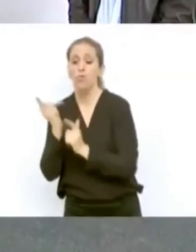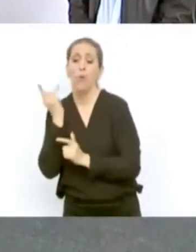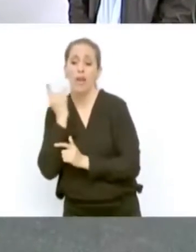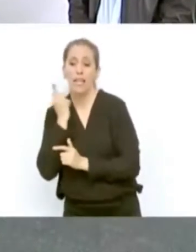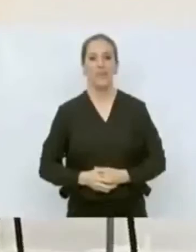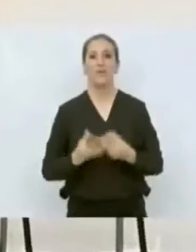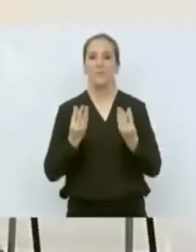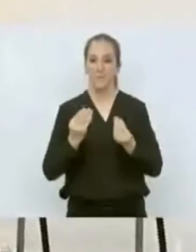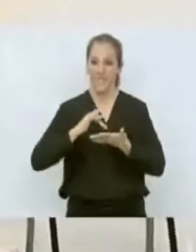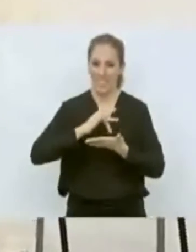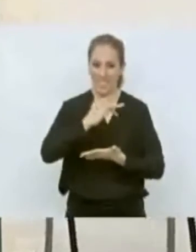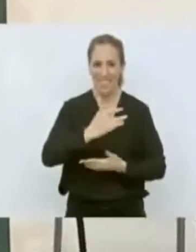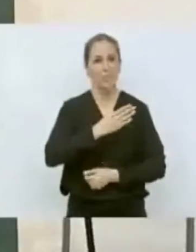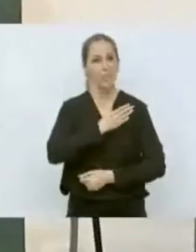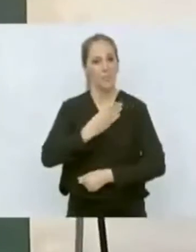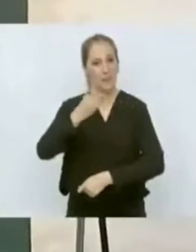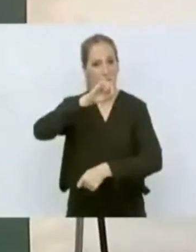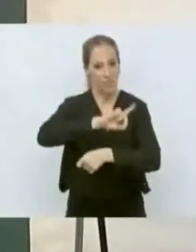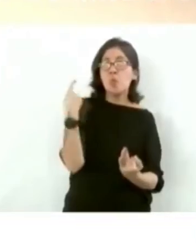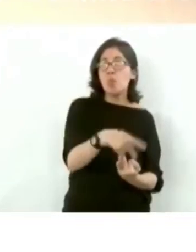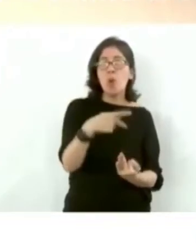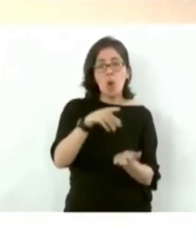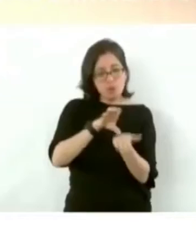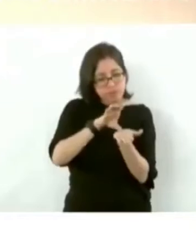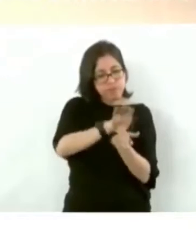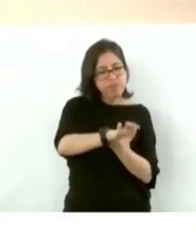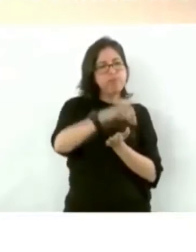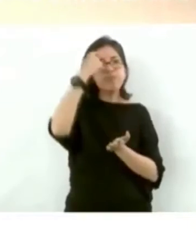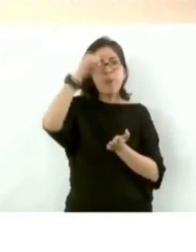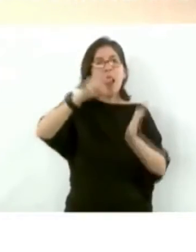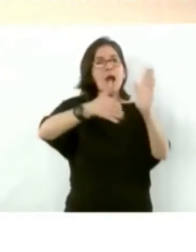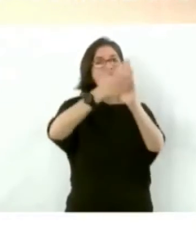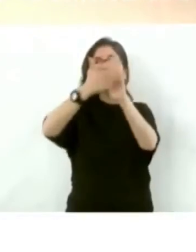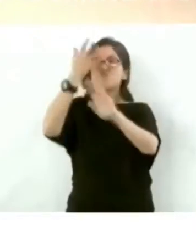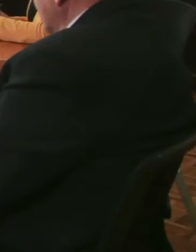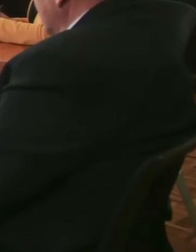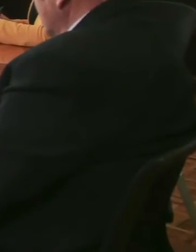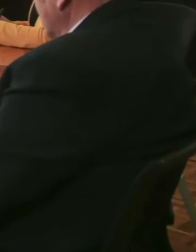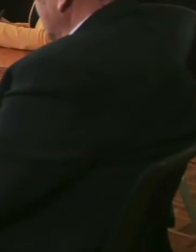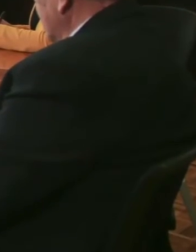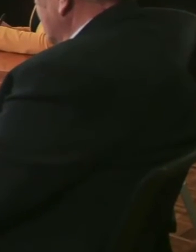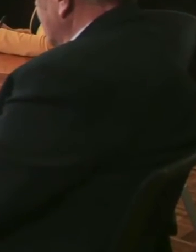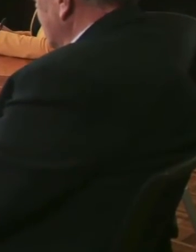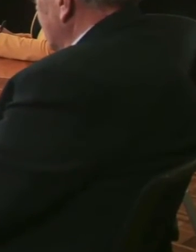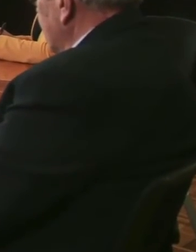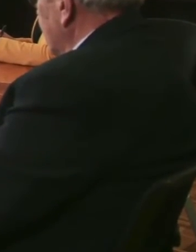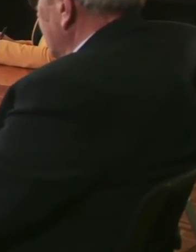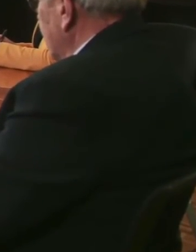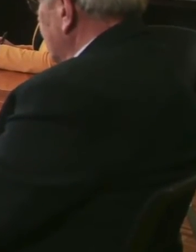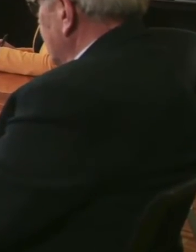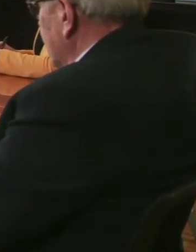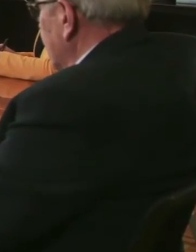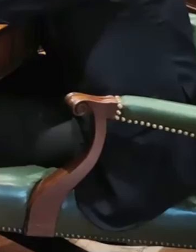con Jaime Rodríguez, gobernador de Nuevo León, y diversos empresarios. El 22 de enero tuvo una llamada con Joe Biden y ahí